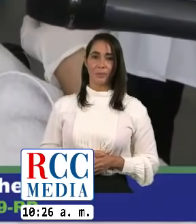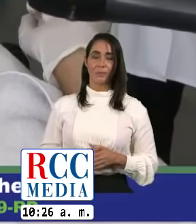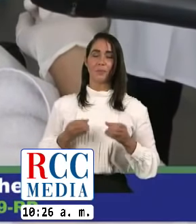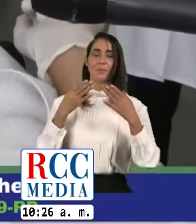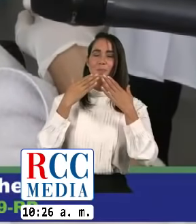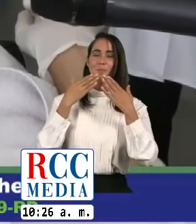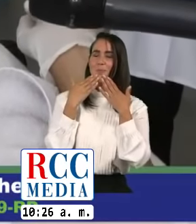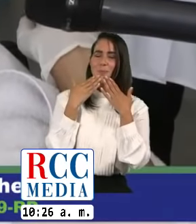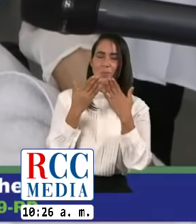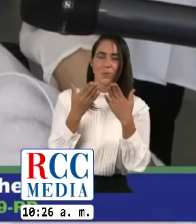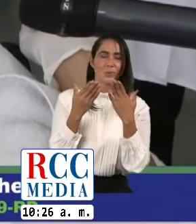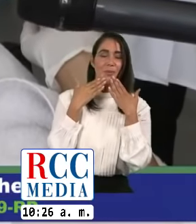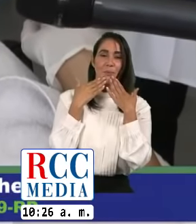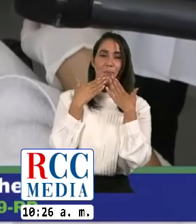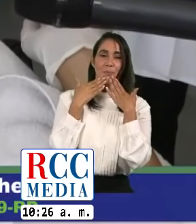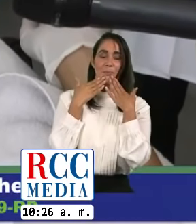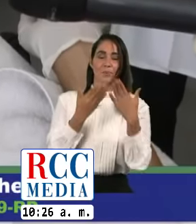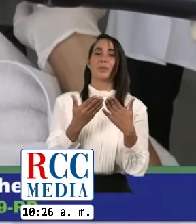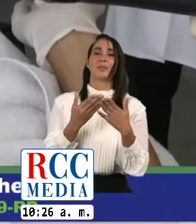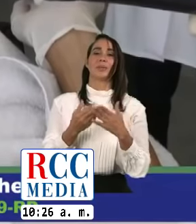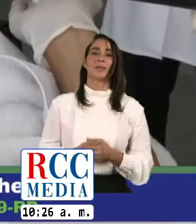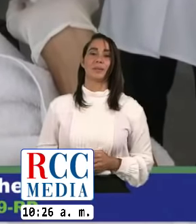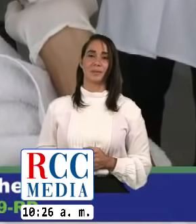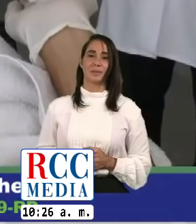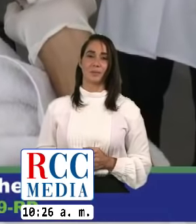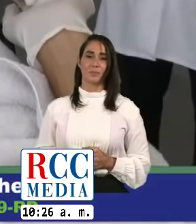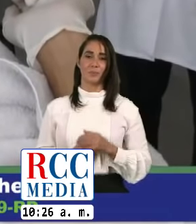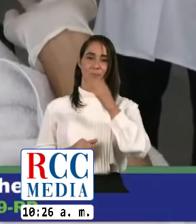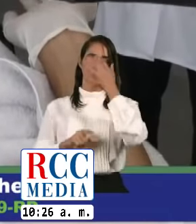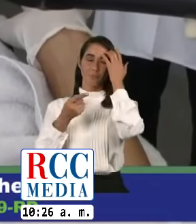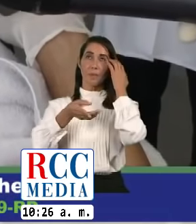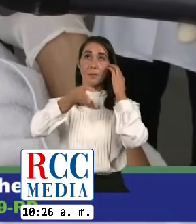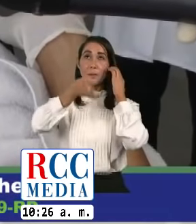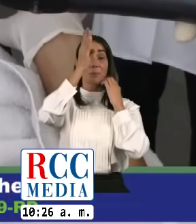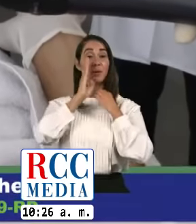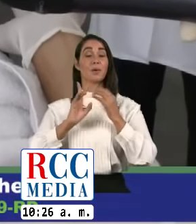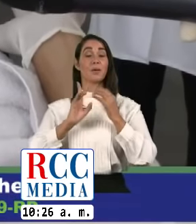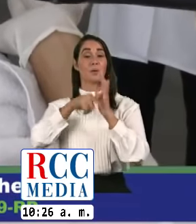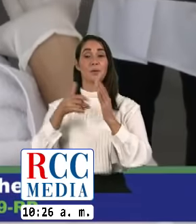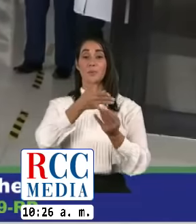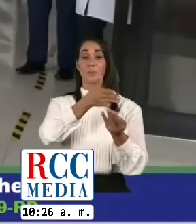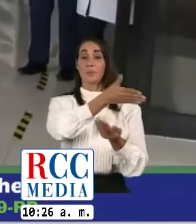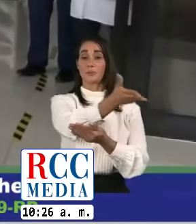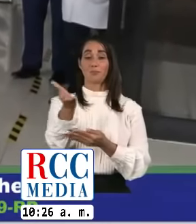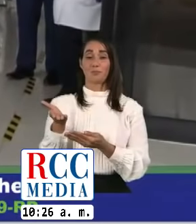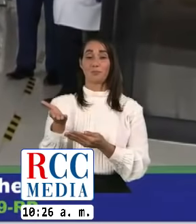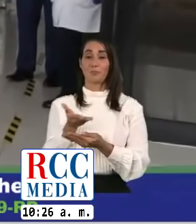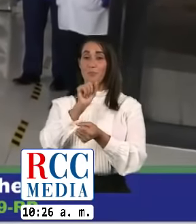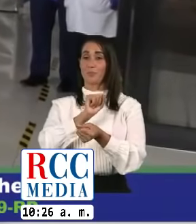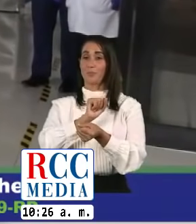agradezco mucho, mucho, de verdad se lo agradezco. Primero a Dios y después a todos.